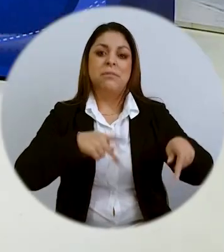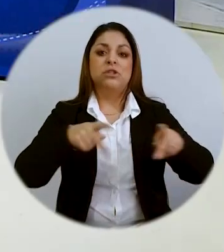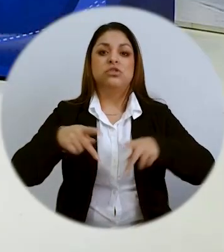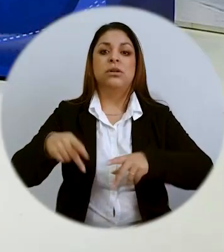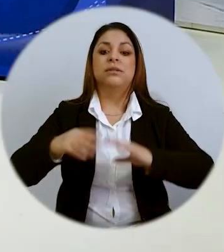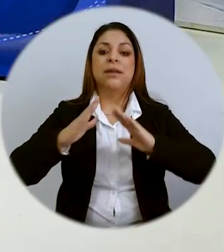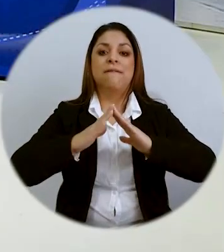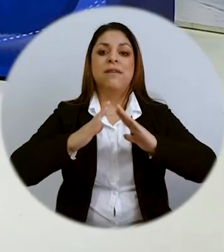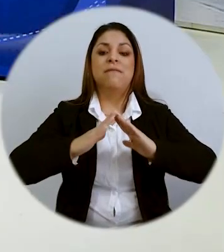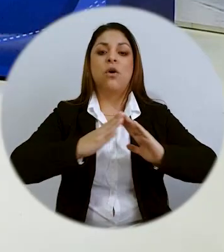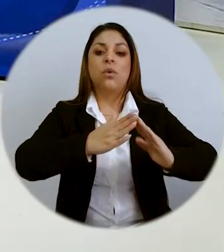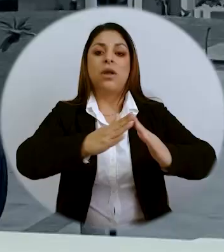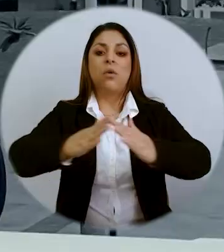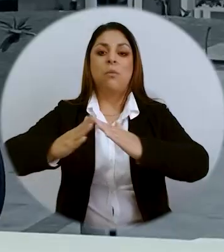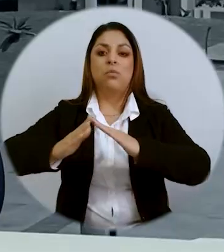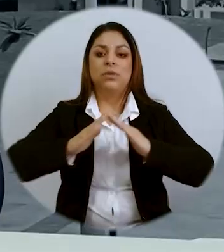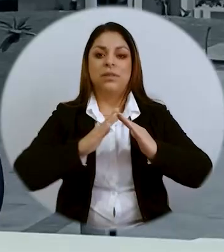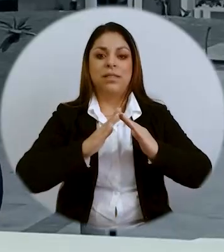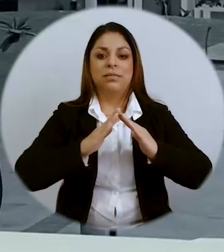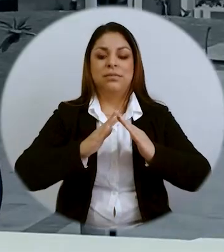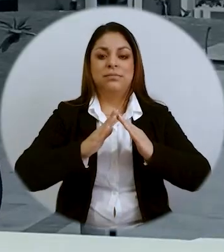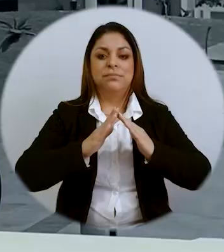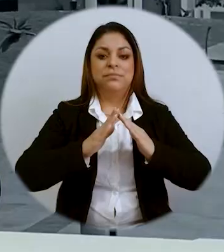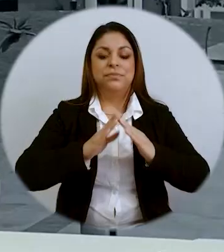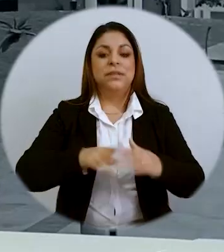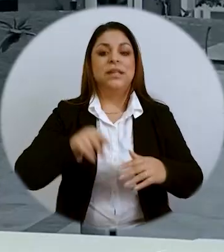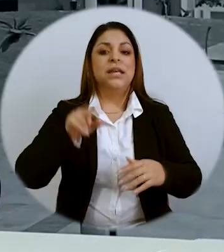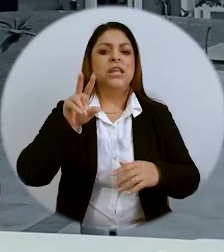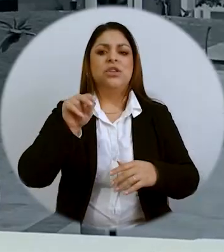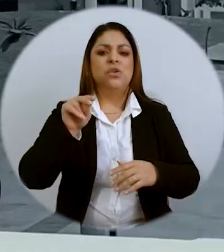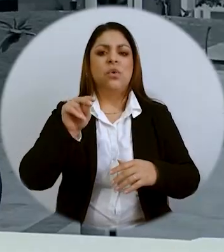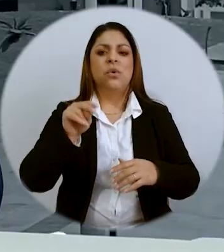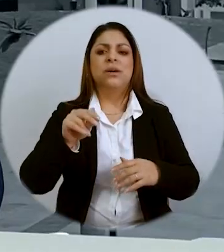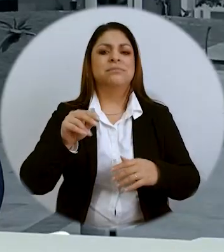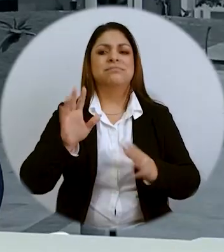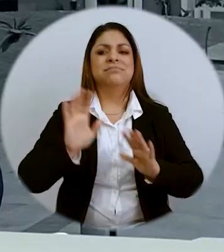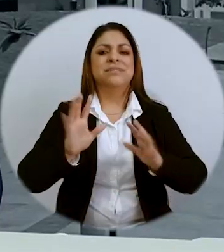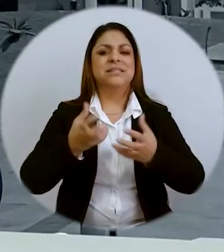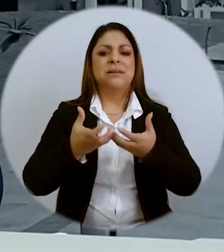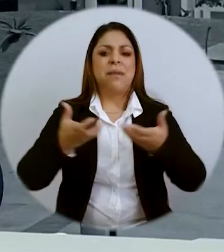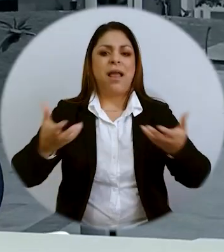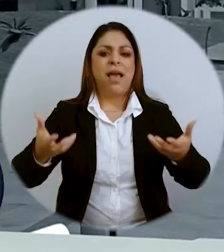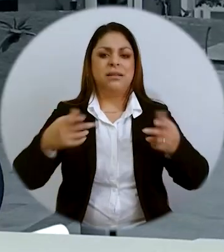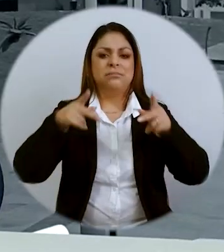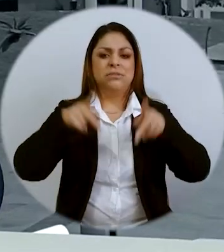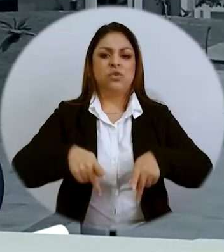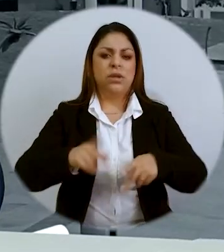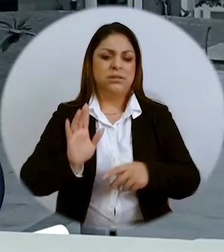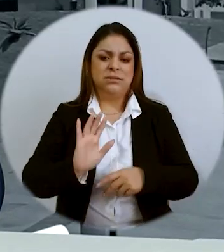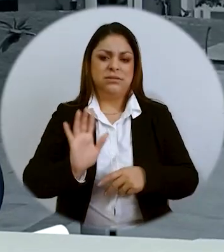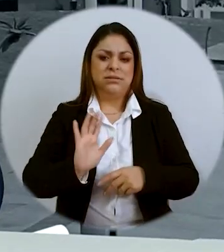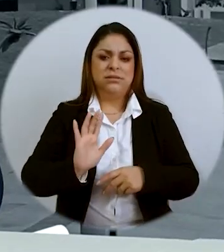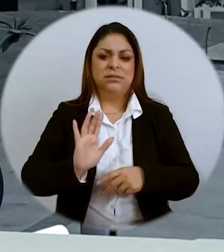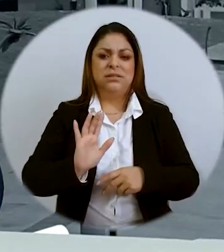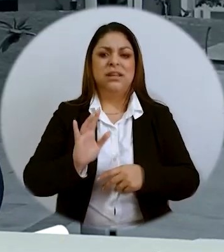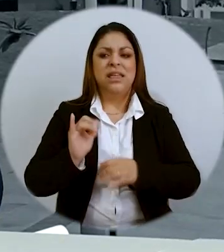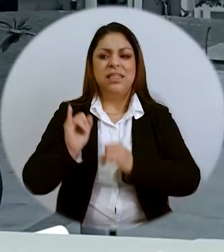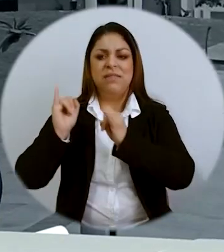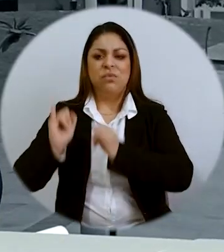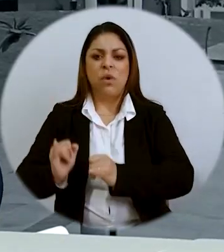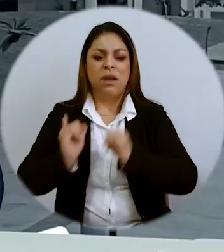en comunidad, que no se vuelva otro mecanismo para separar a las personas en esa carrera